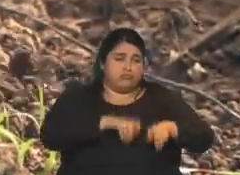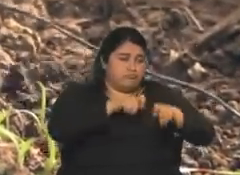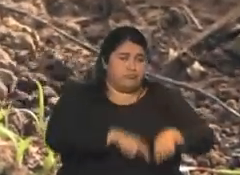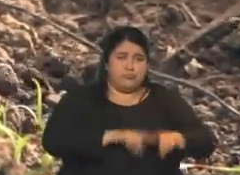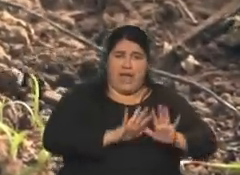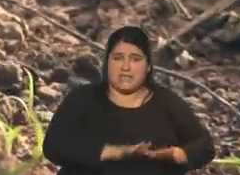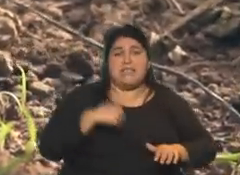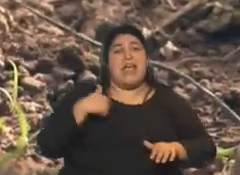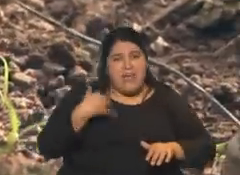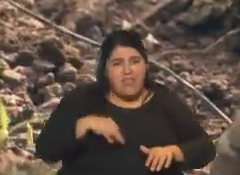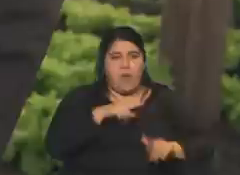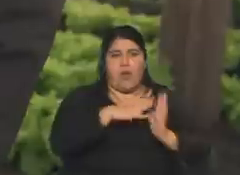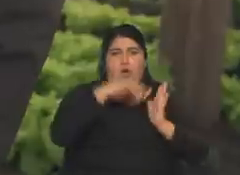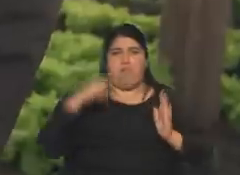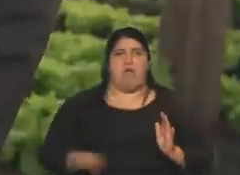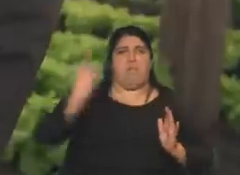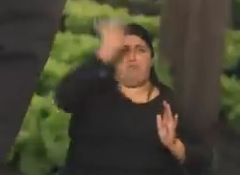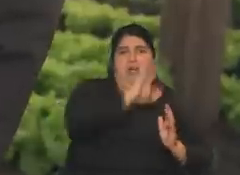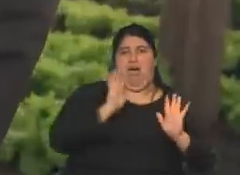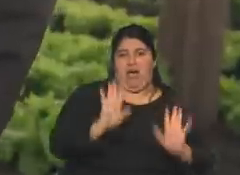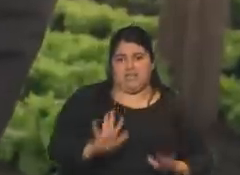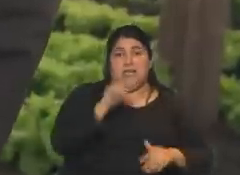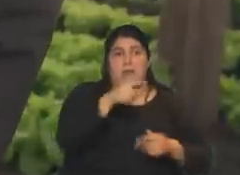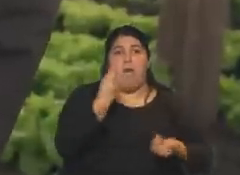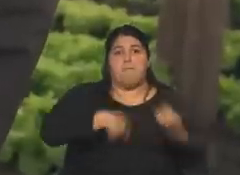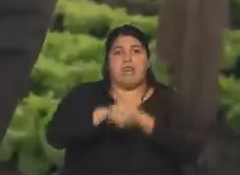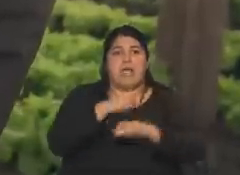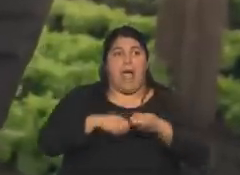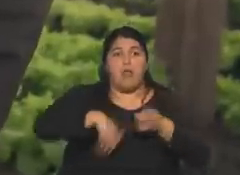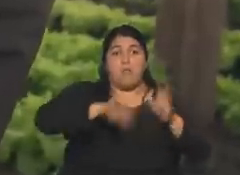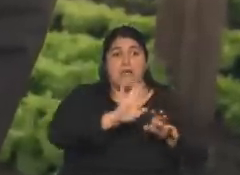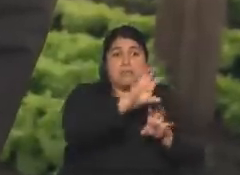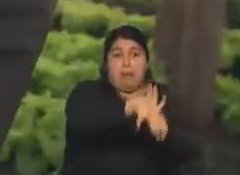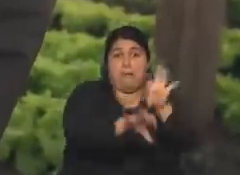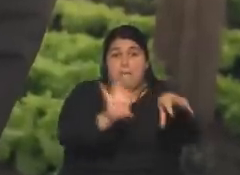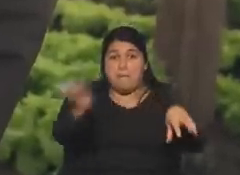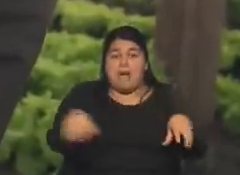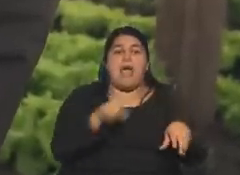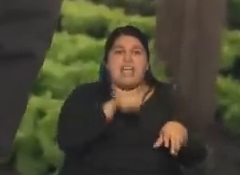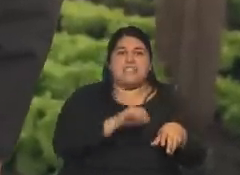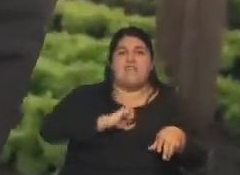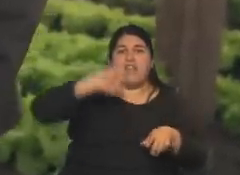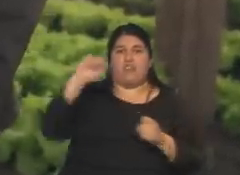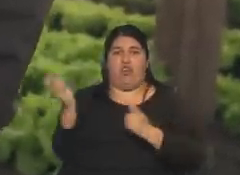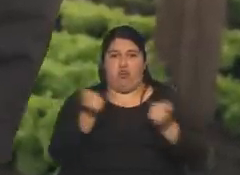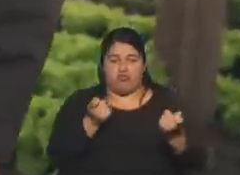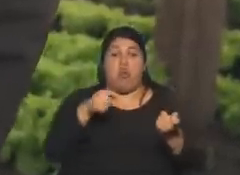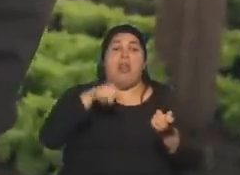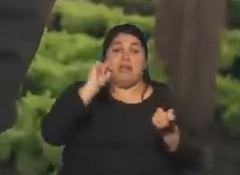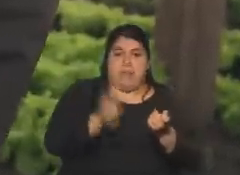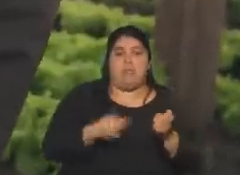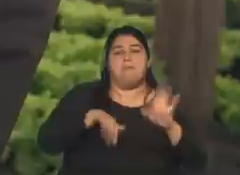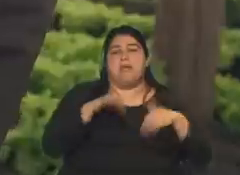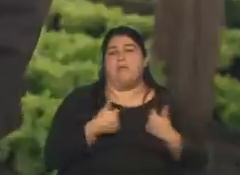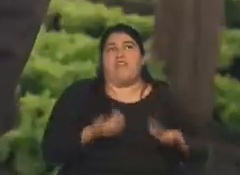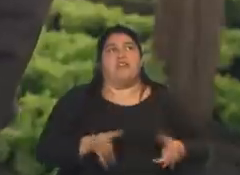República Argentina, que esto, adosado a los mercados populares, va a bajar el precio, controla la inflación y tiene un montón de cuestiones benéficas